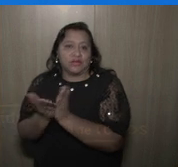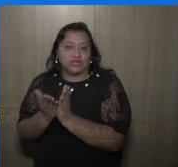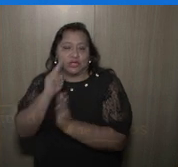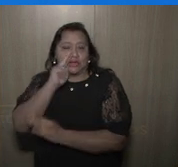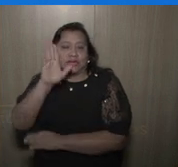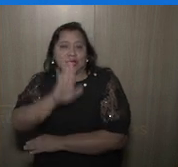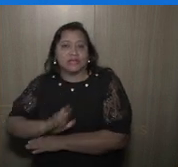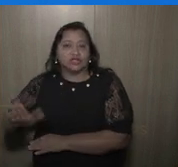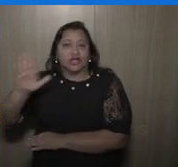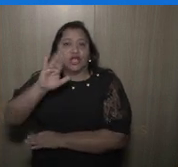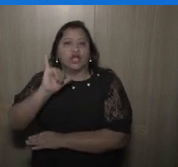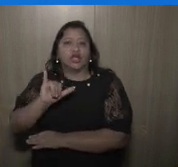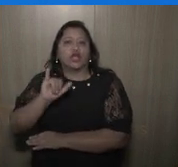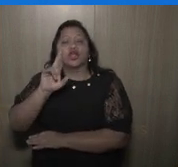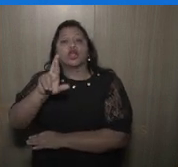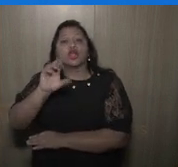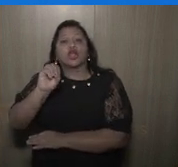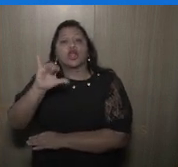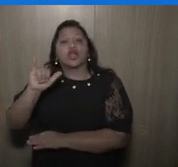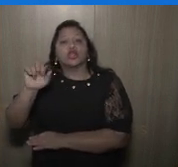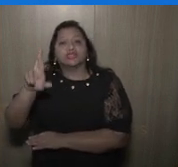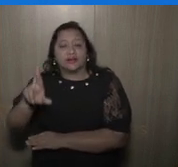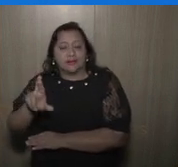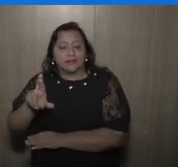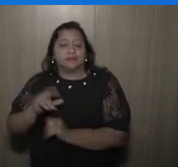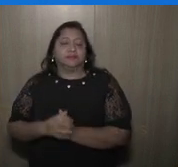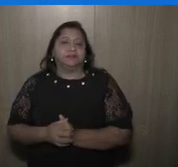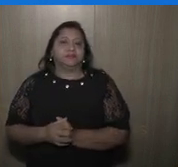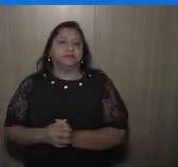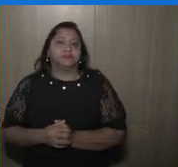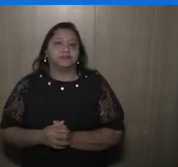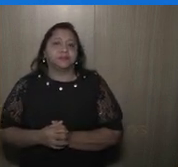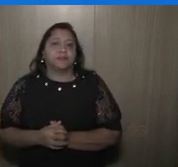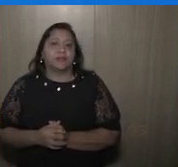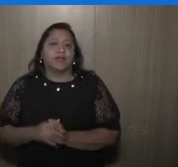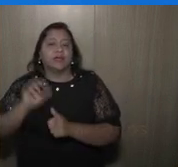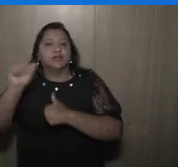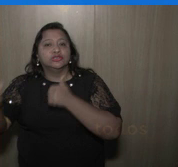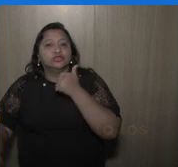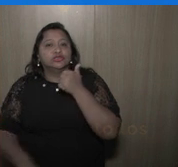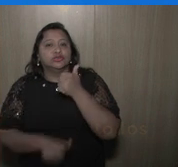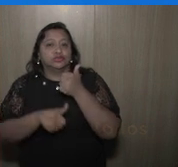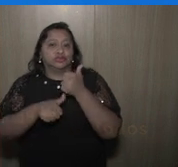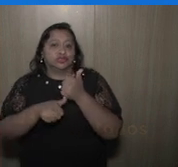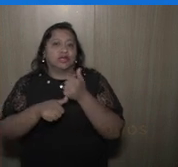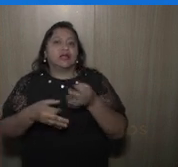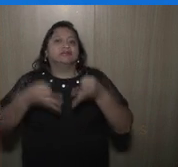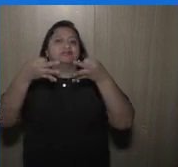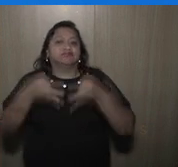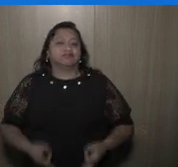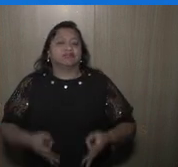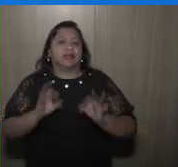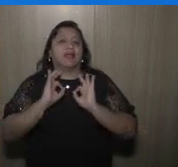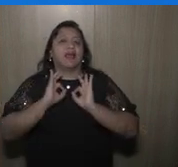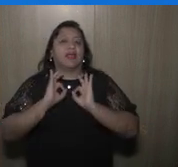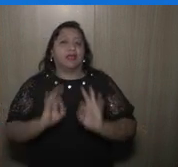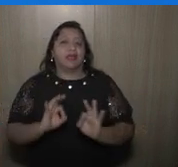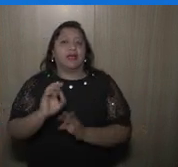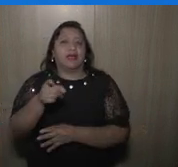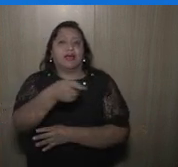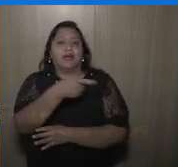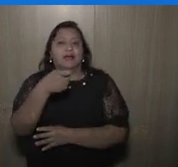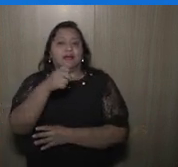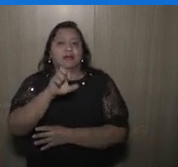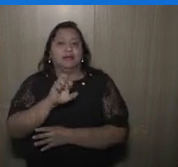Nacional, Roger Alonso Quirama, el subdirector de aseguramiento de la calidad, Germán Alirio